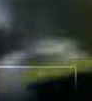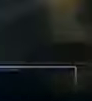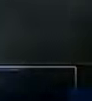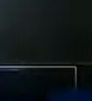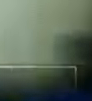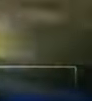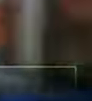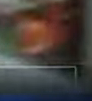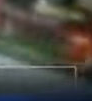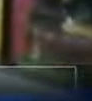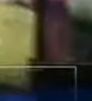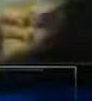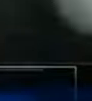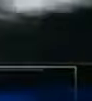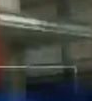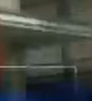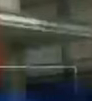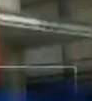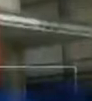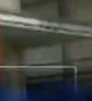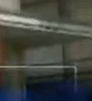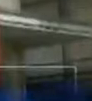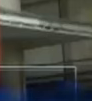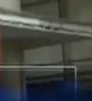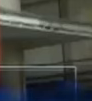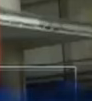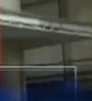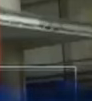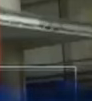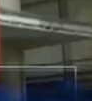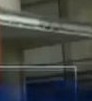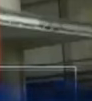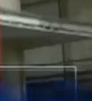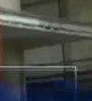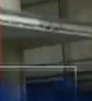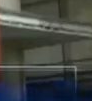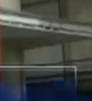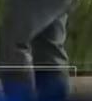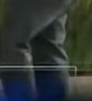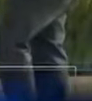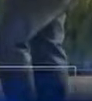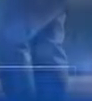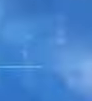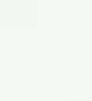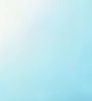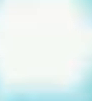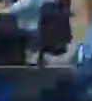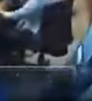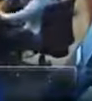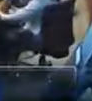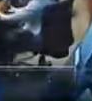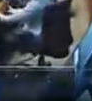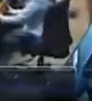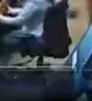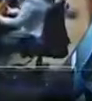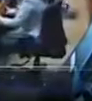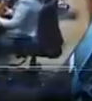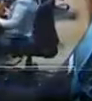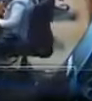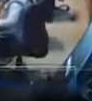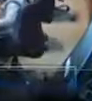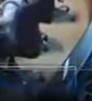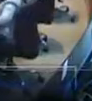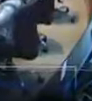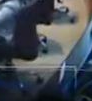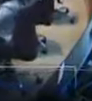Las investigaciones para ubicar a los responsables de recibir soborno por parte de Odebrecht. Se recibió el informe final para